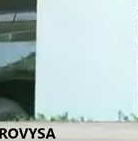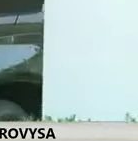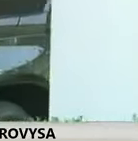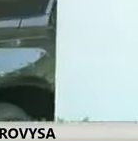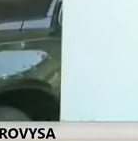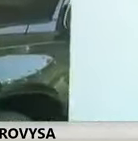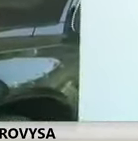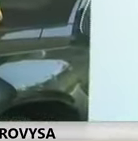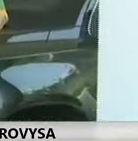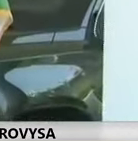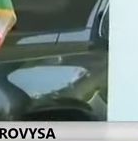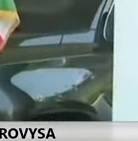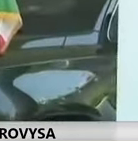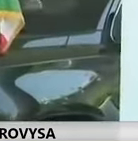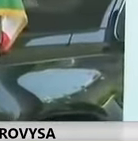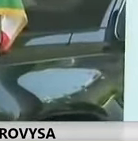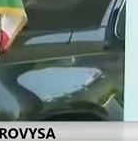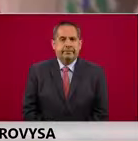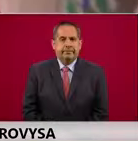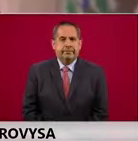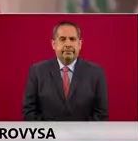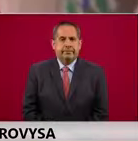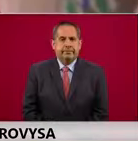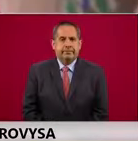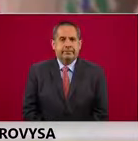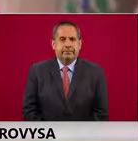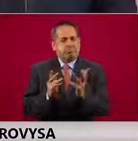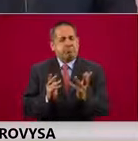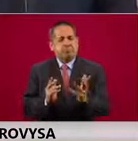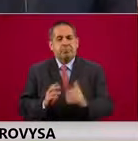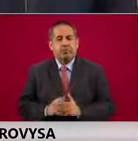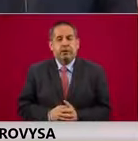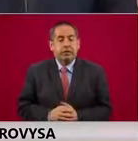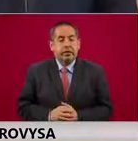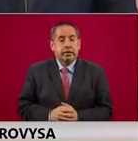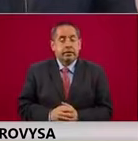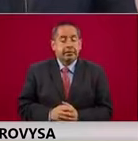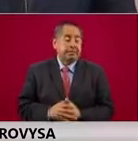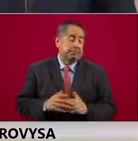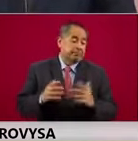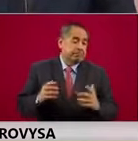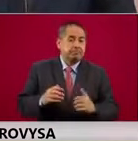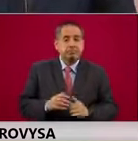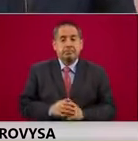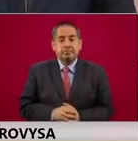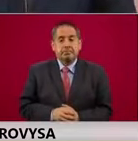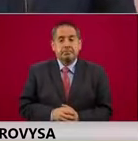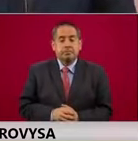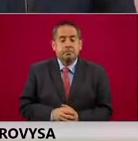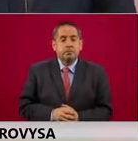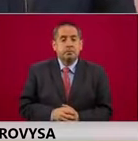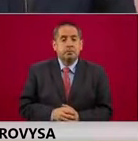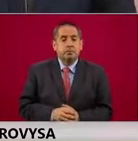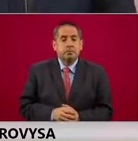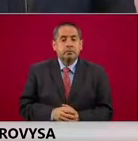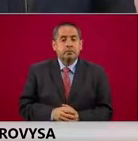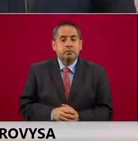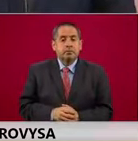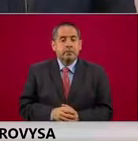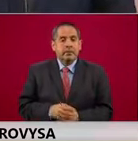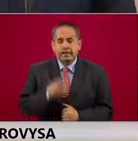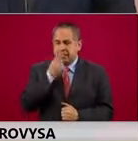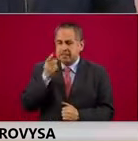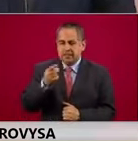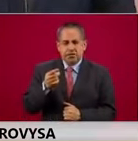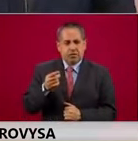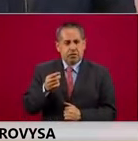45% más rápido de lo que lo hacen las mañaneras aquí, en México. Las mañaneras se han